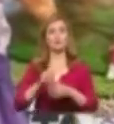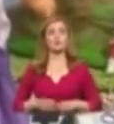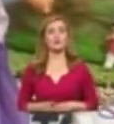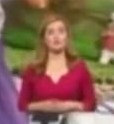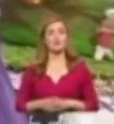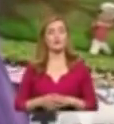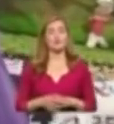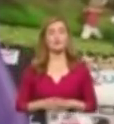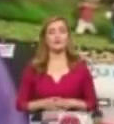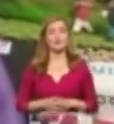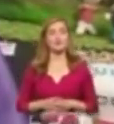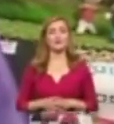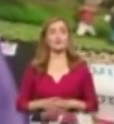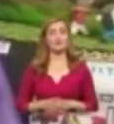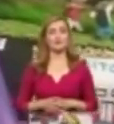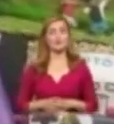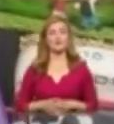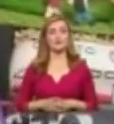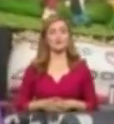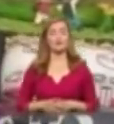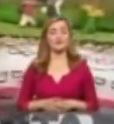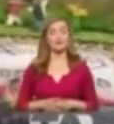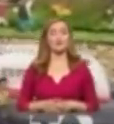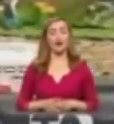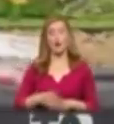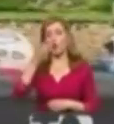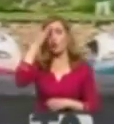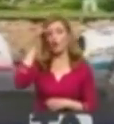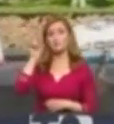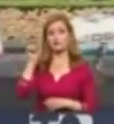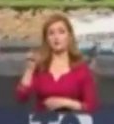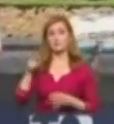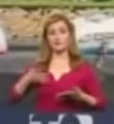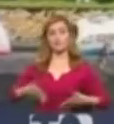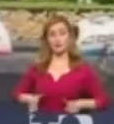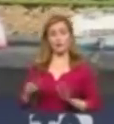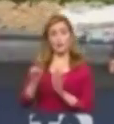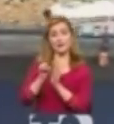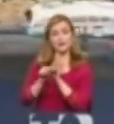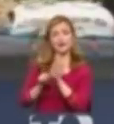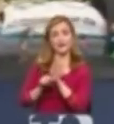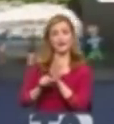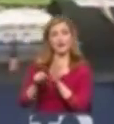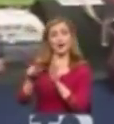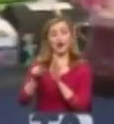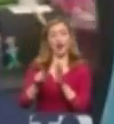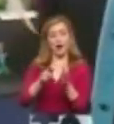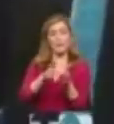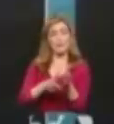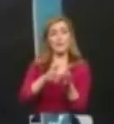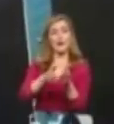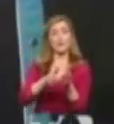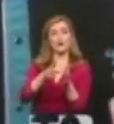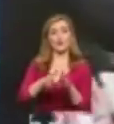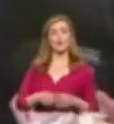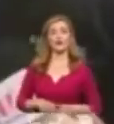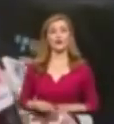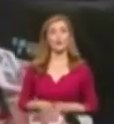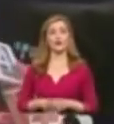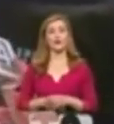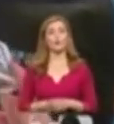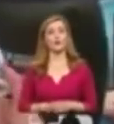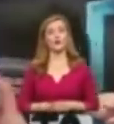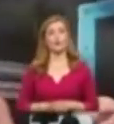Martínez, chef instructor. Cristian, ¿por qué estos personajes? Y vemos que tiene varios detalles, como el metro. Los